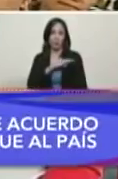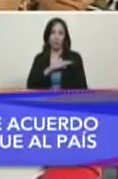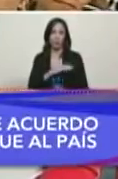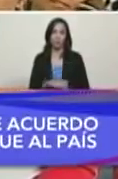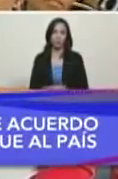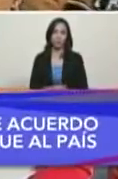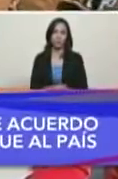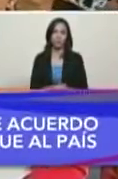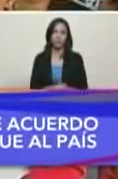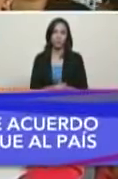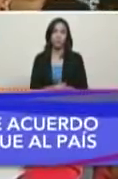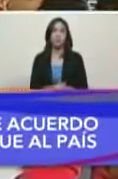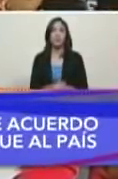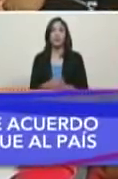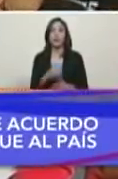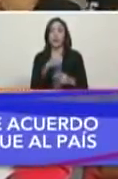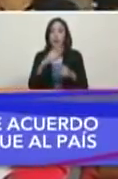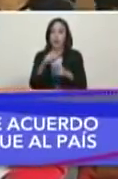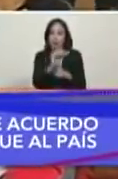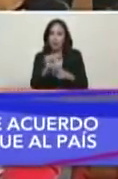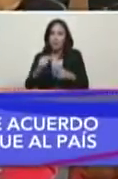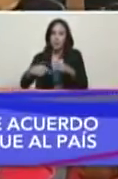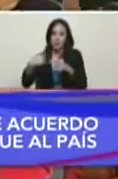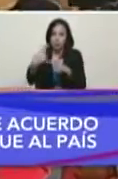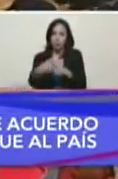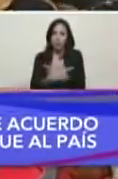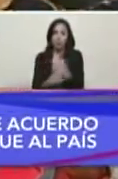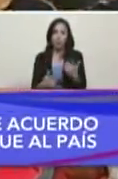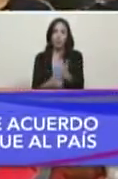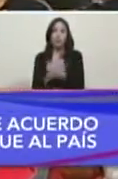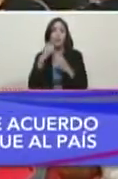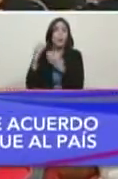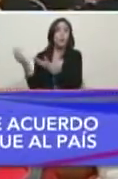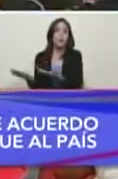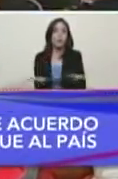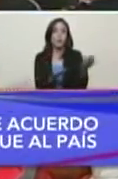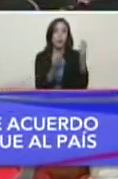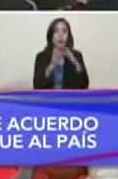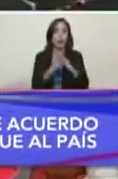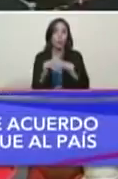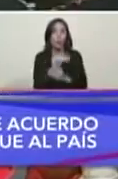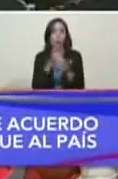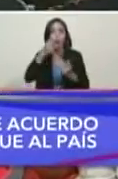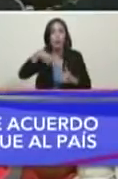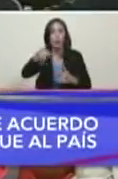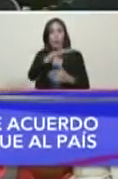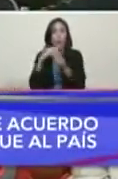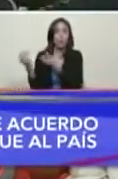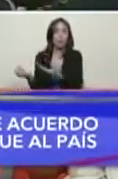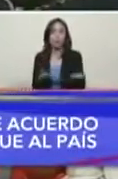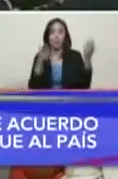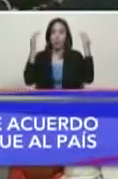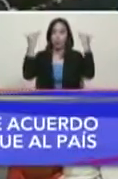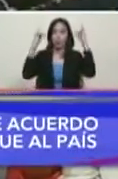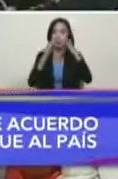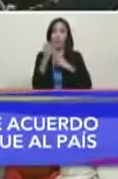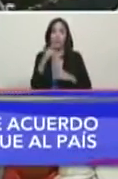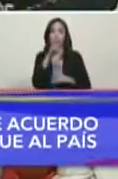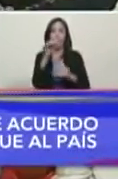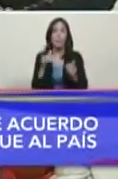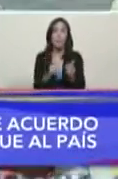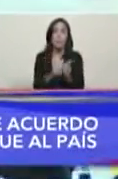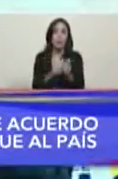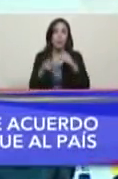Vamos a tener un acto en los próximos días para hacer un recibimiento nacional popular como una gran fiesta de los 2.000